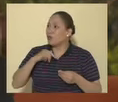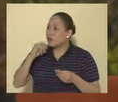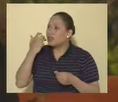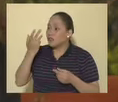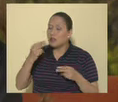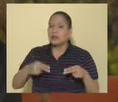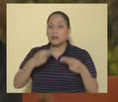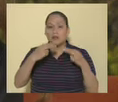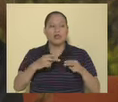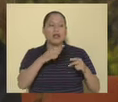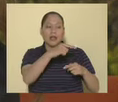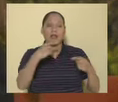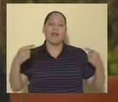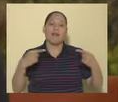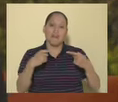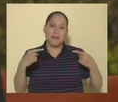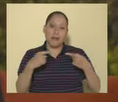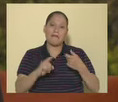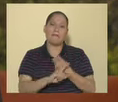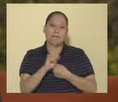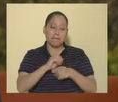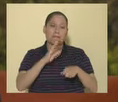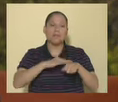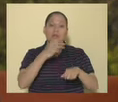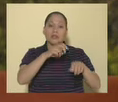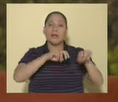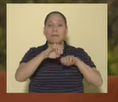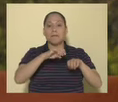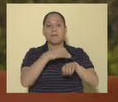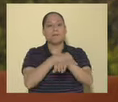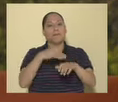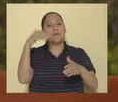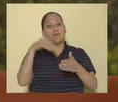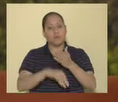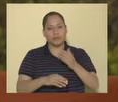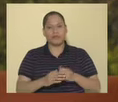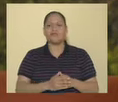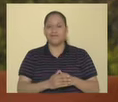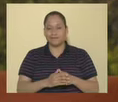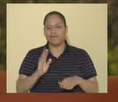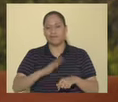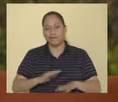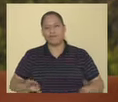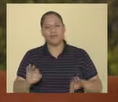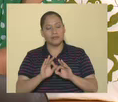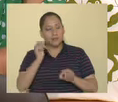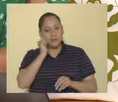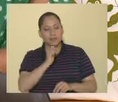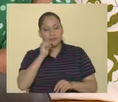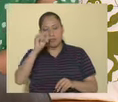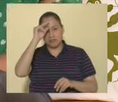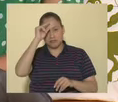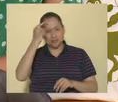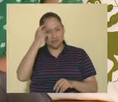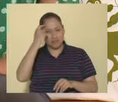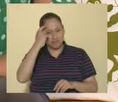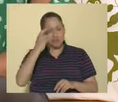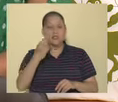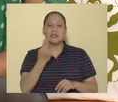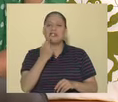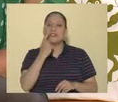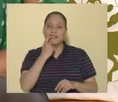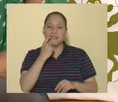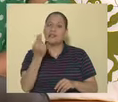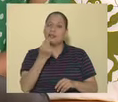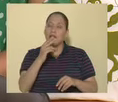Ese es el principal problema por el que las empresas no subsisten en México. Yo creo que lo importante, como tú dices, llevarlo con inteligencia, sabernos